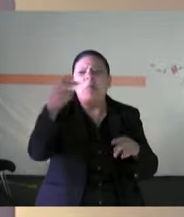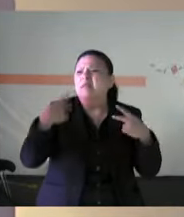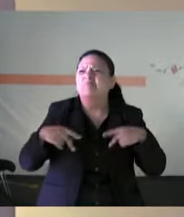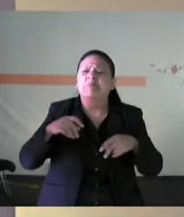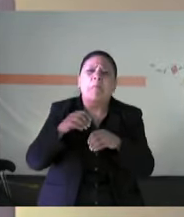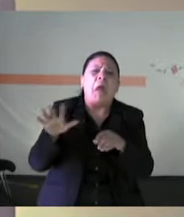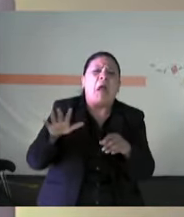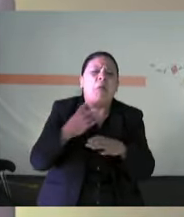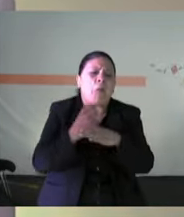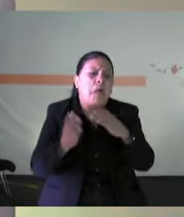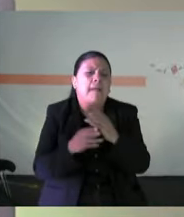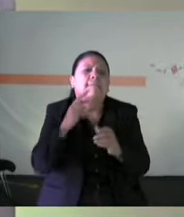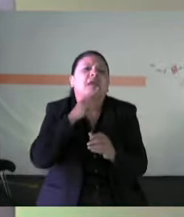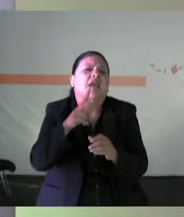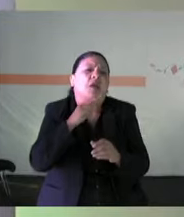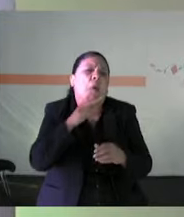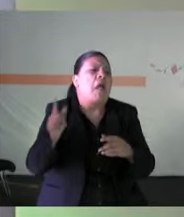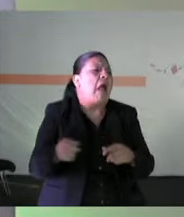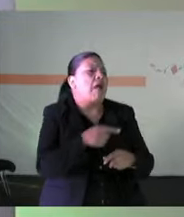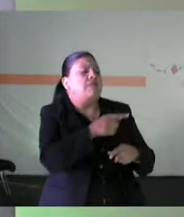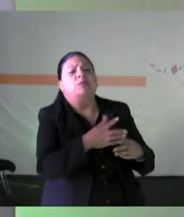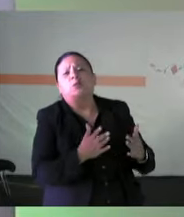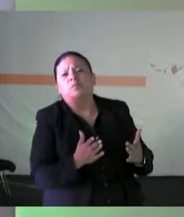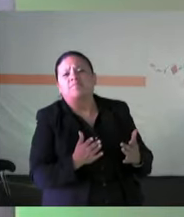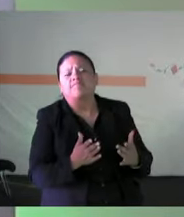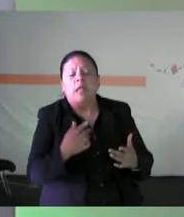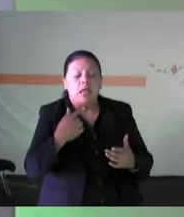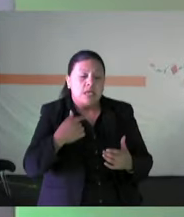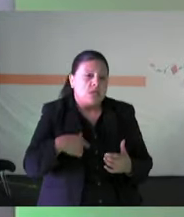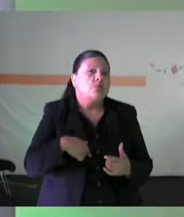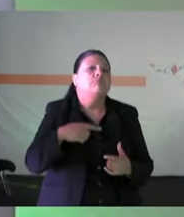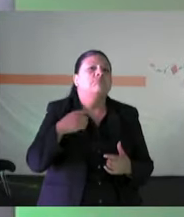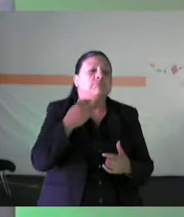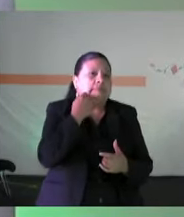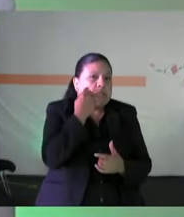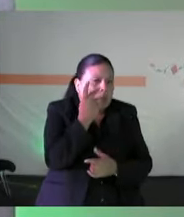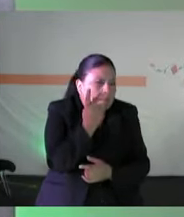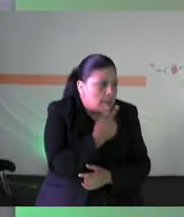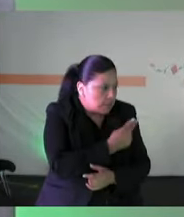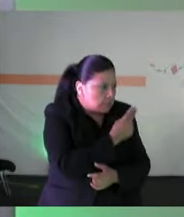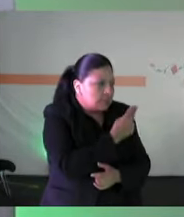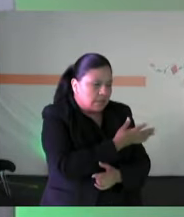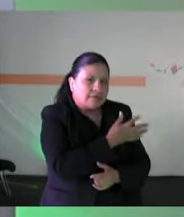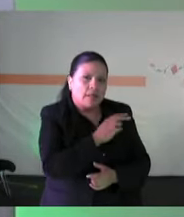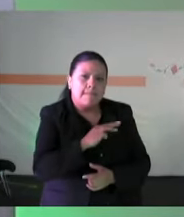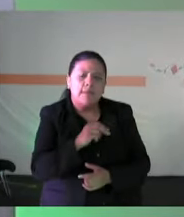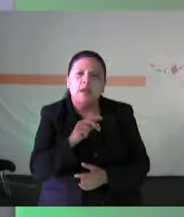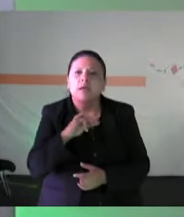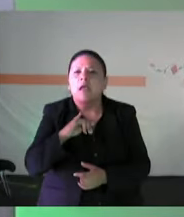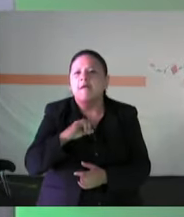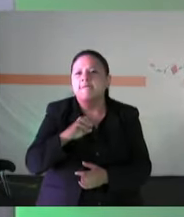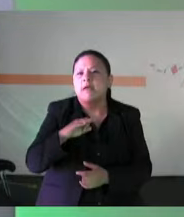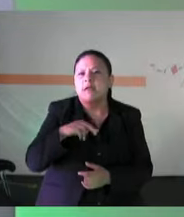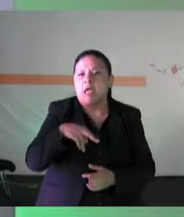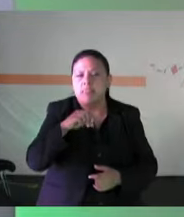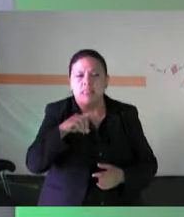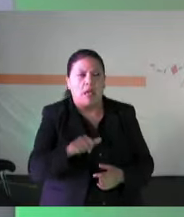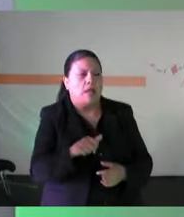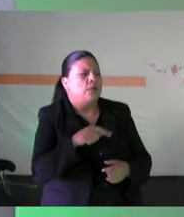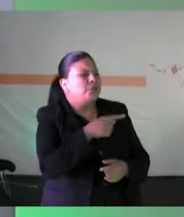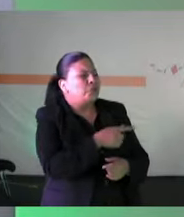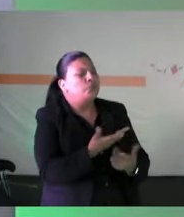¿no? Y lo que a mí me pasó y quiero preguntarte, María Fernanda, de verdad quiero saber es,